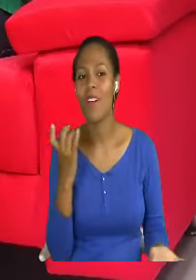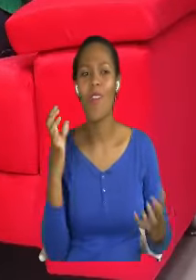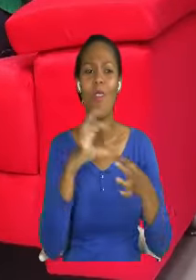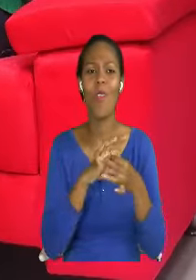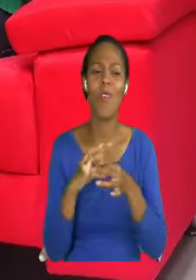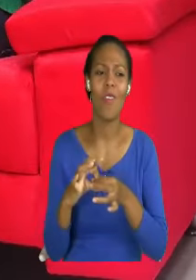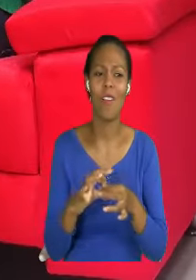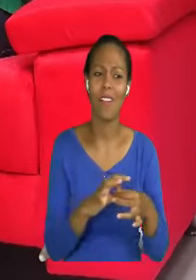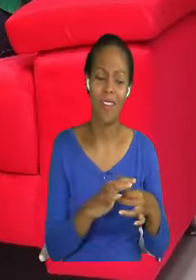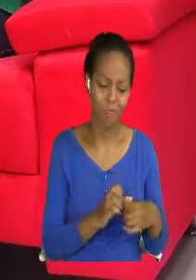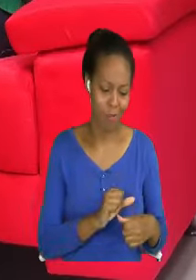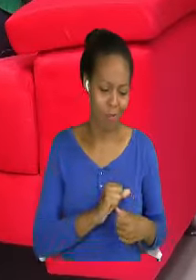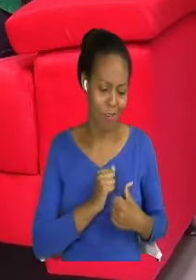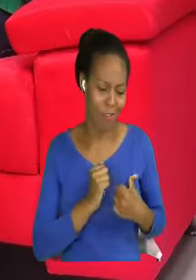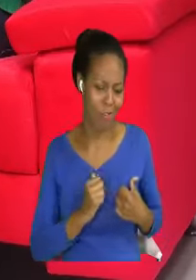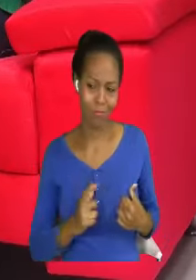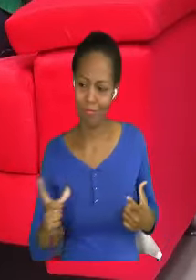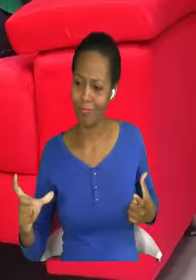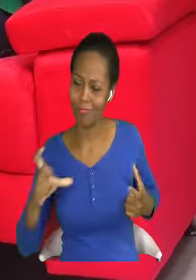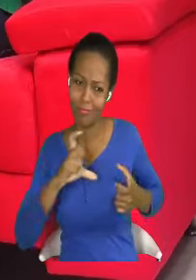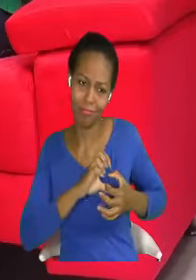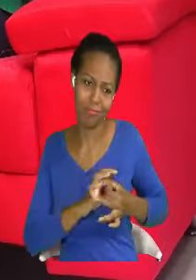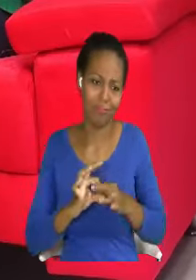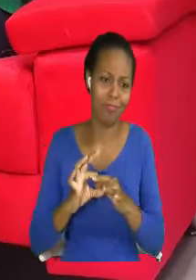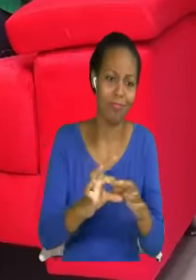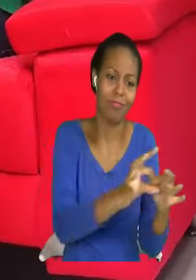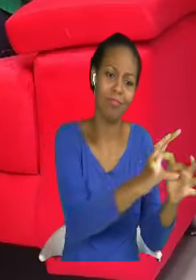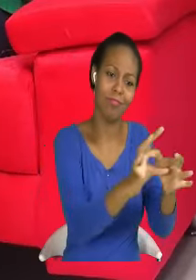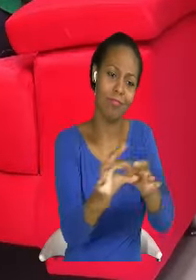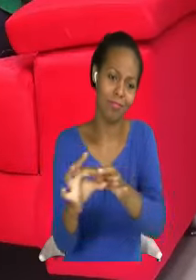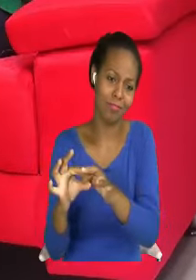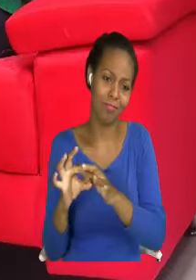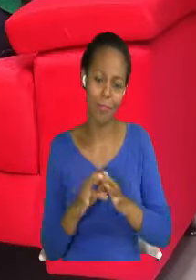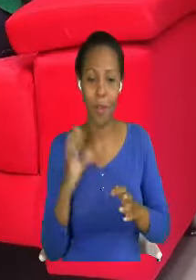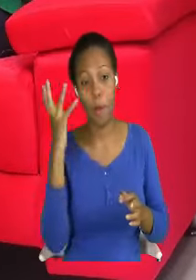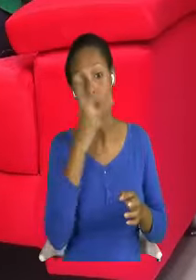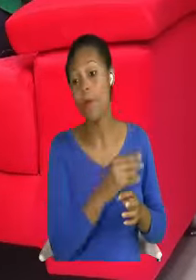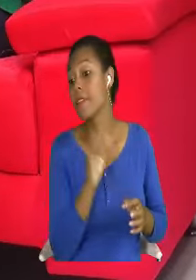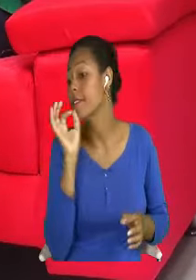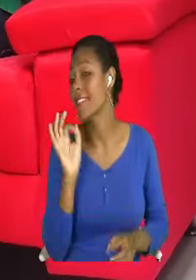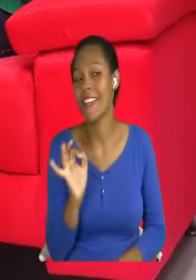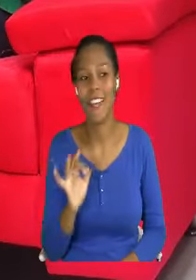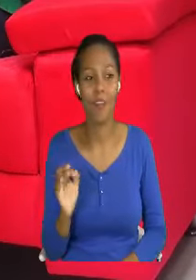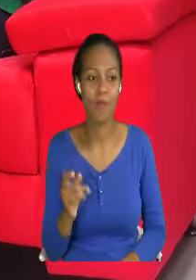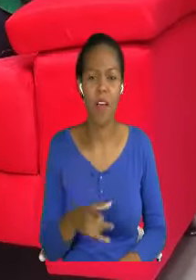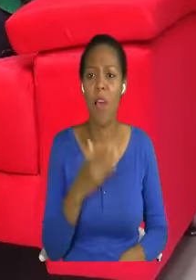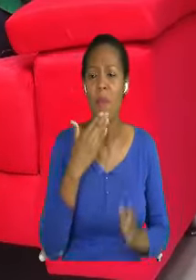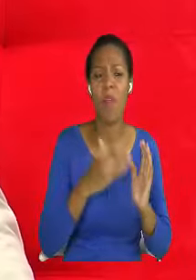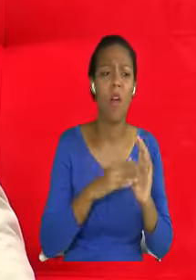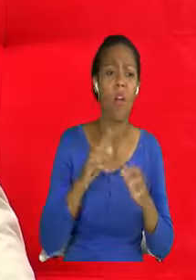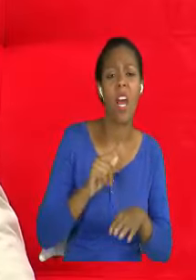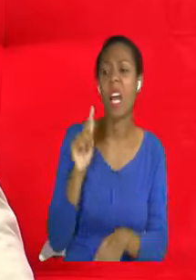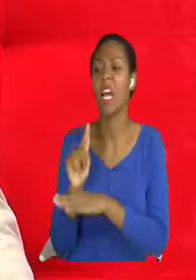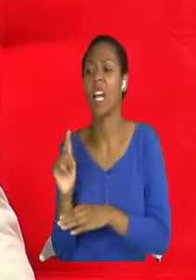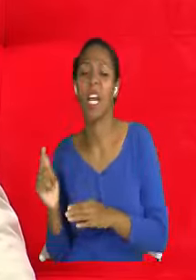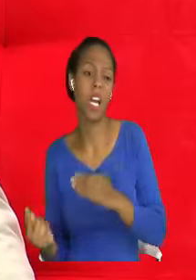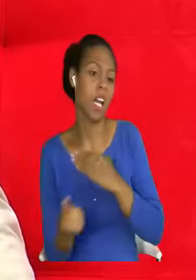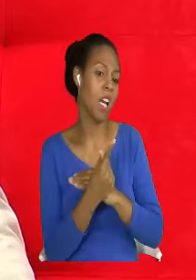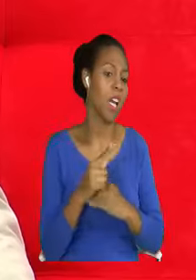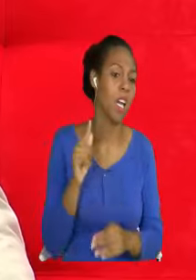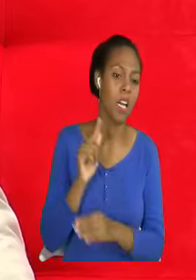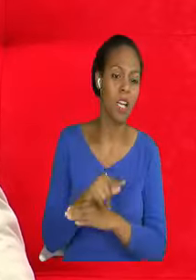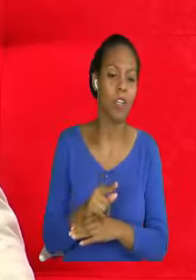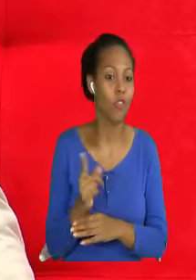para unir los corazones. Siempre se presentan estas cosas en los músicos, que el uno habla del uno, el otro habla del otro, el otro. Y esto me pareció